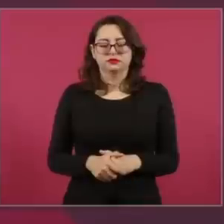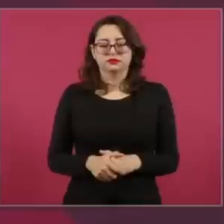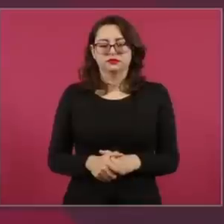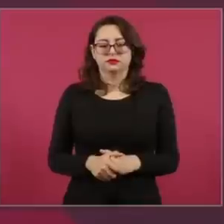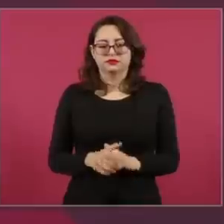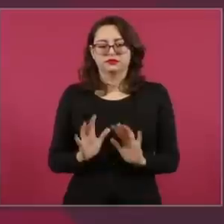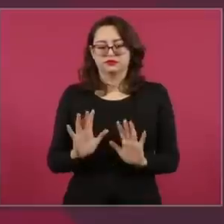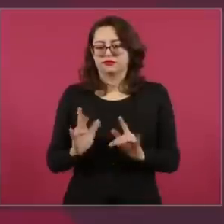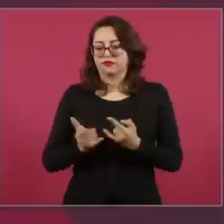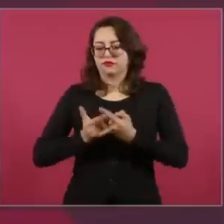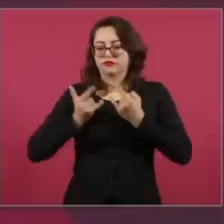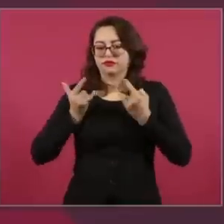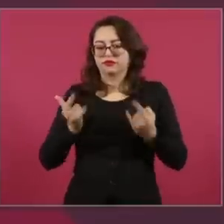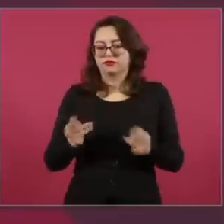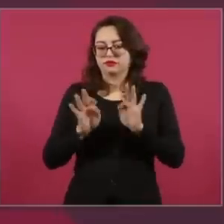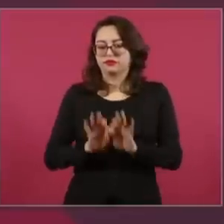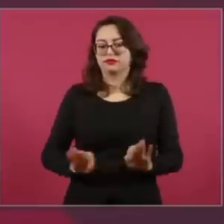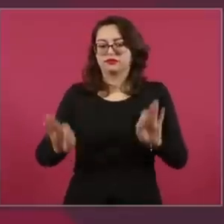de esta historia